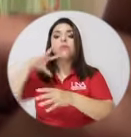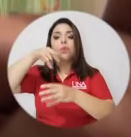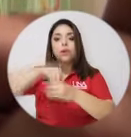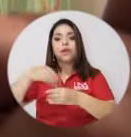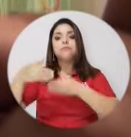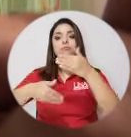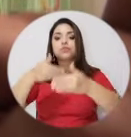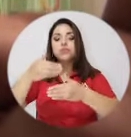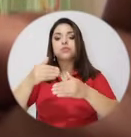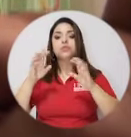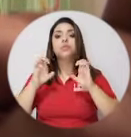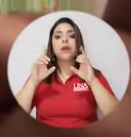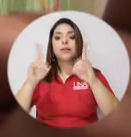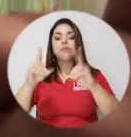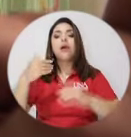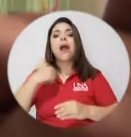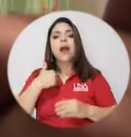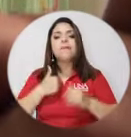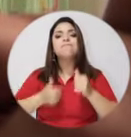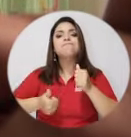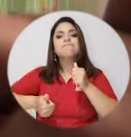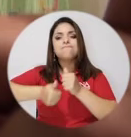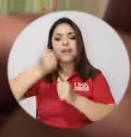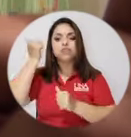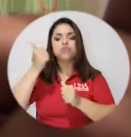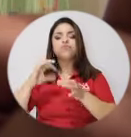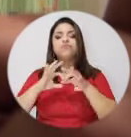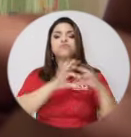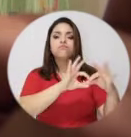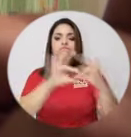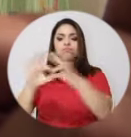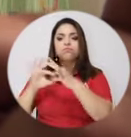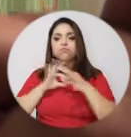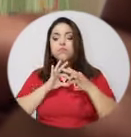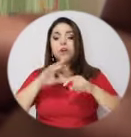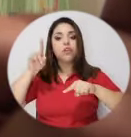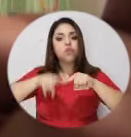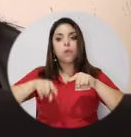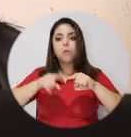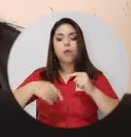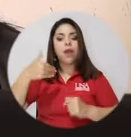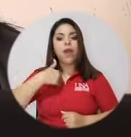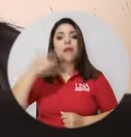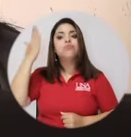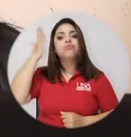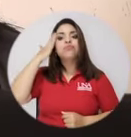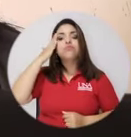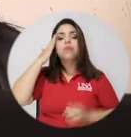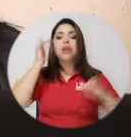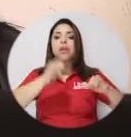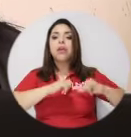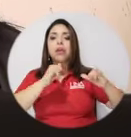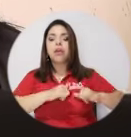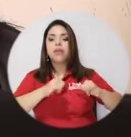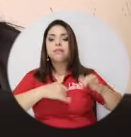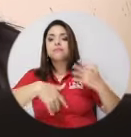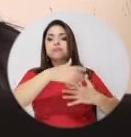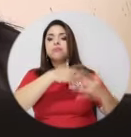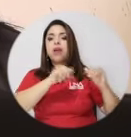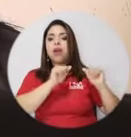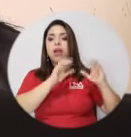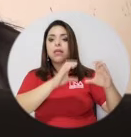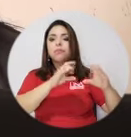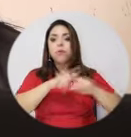instituciones involucradas en los procesos educativos tengan una mayor conexión. No es posible que se genere conocimiento y eso